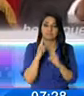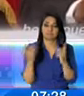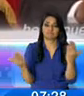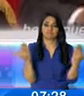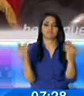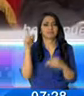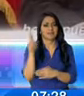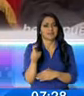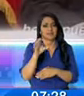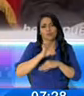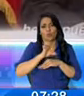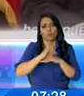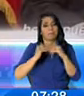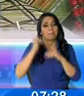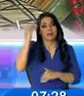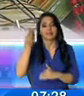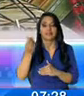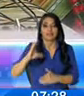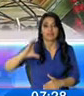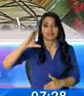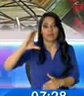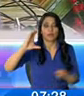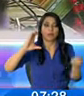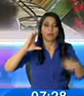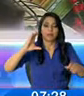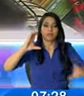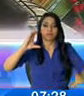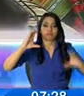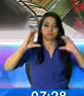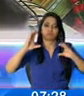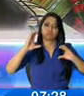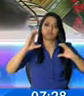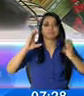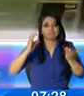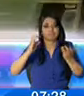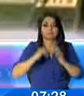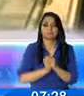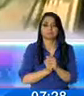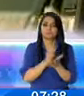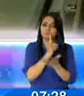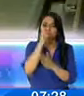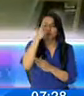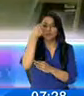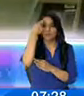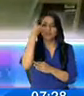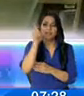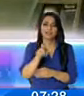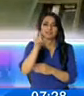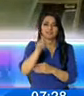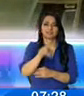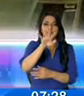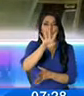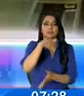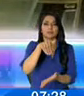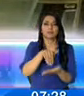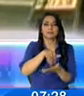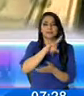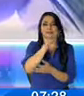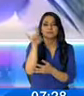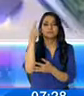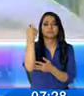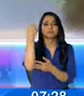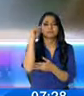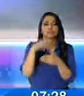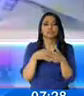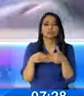las necesidades presupuestarias que tiene el Estado Cuál es la situación el gobierno necesita cubrir 4700 millones de